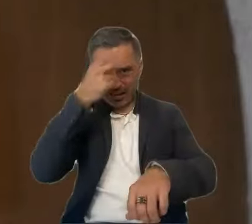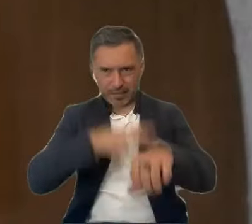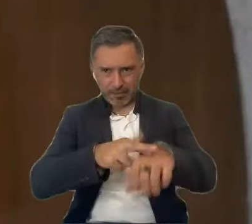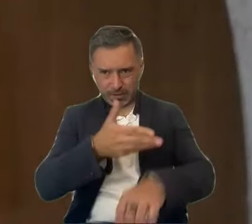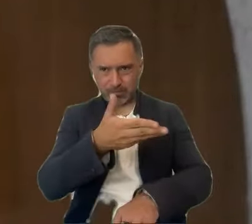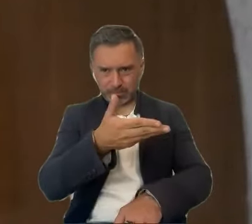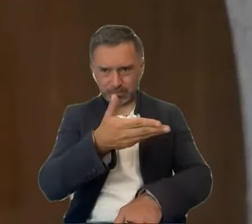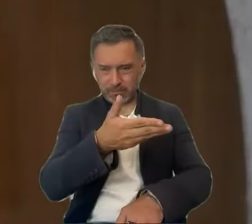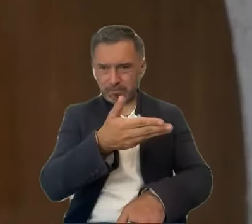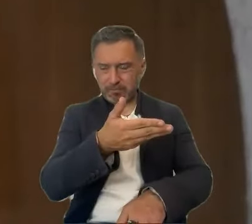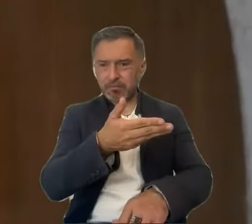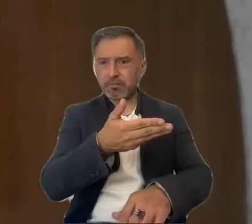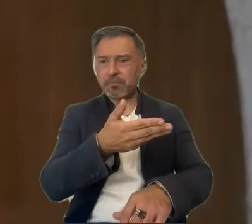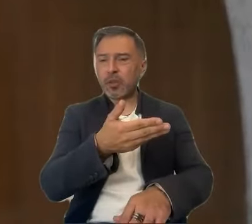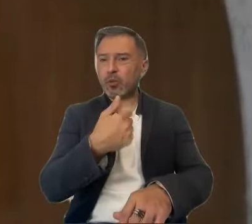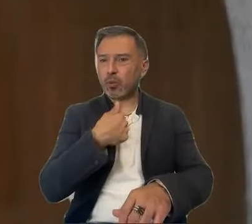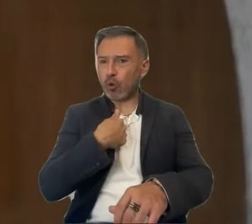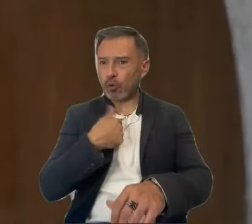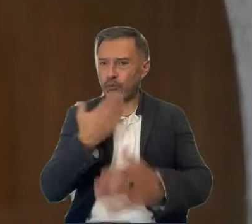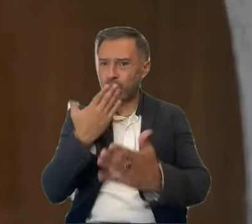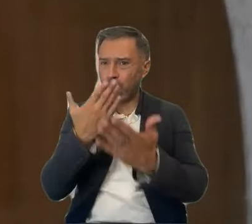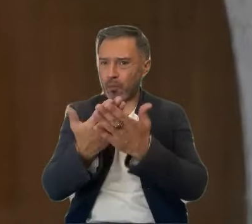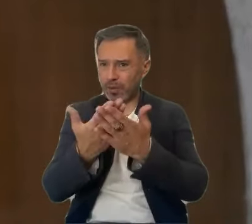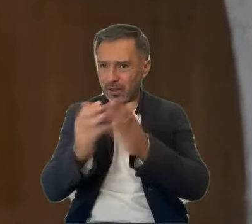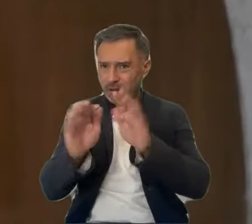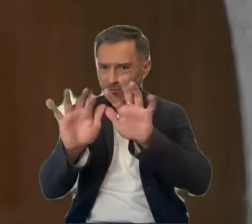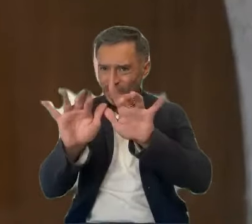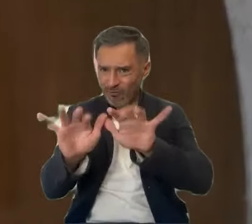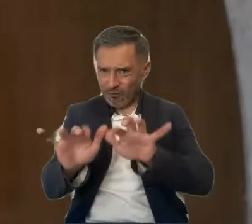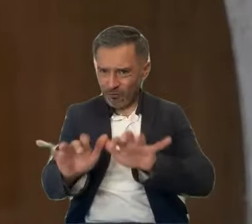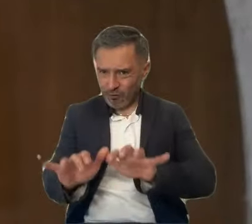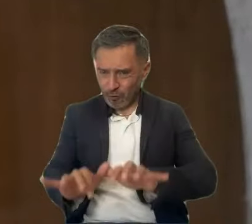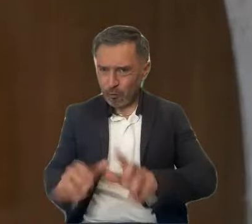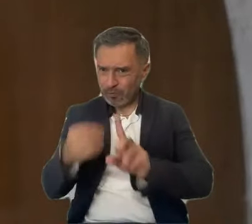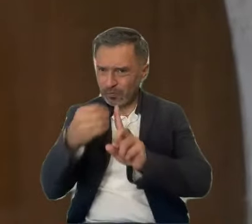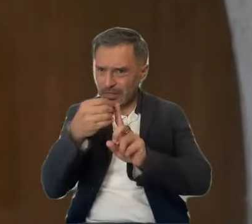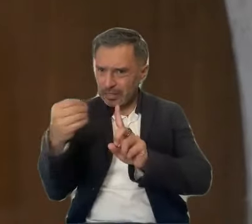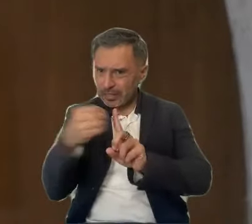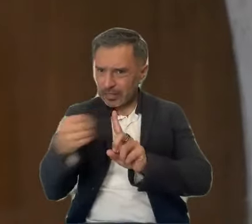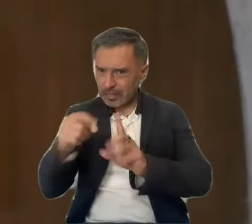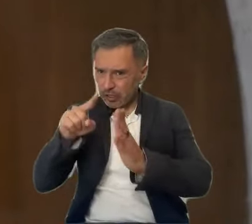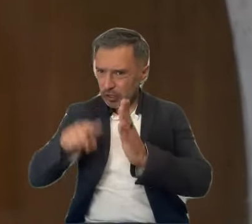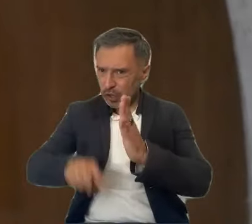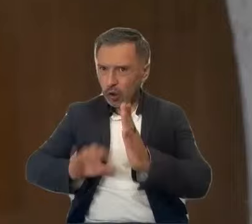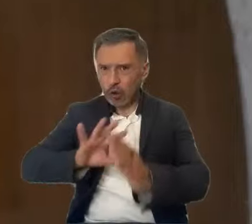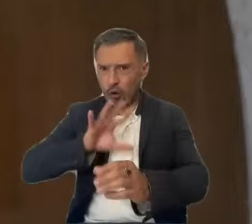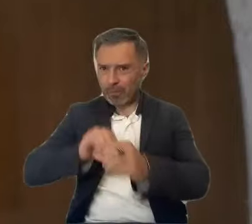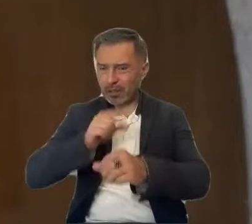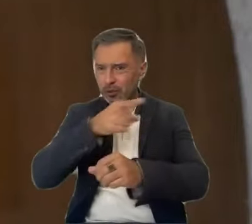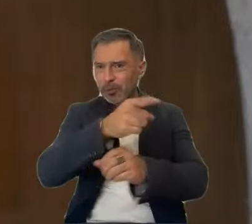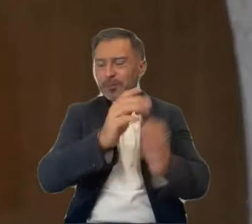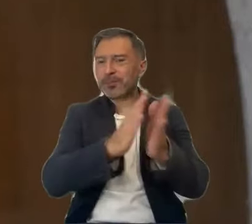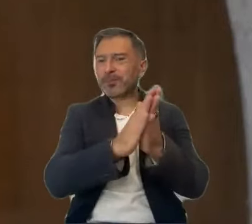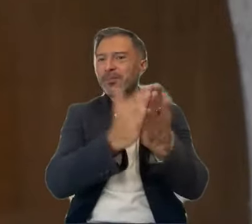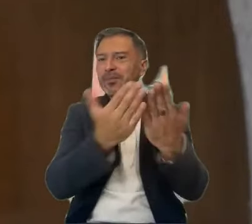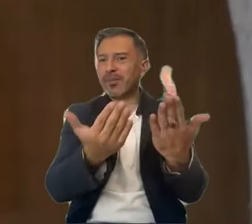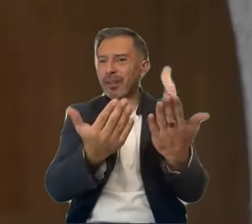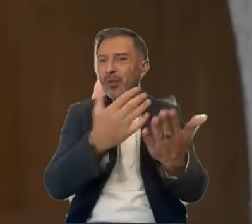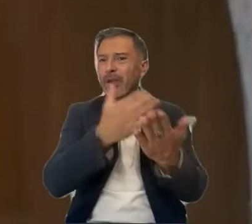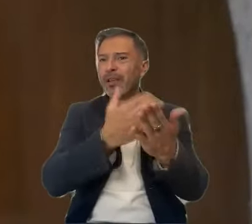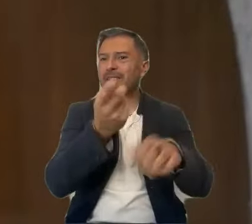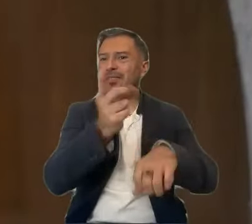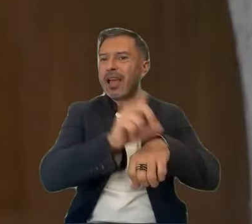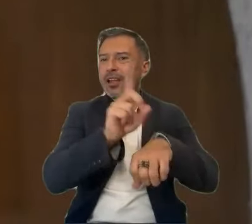registre íntegra en el Diario de Debates y en la Gaceta Parlamentaria mi participación